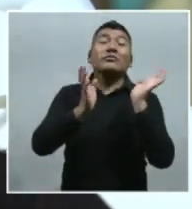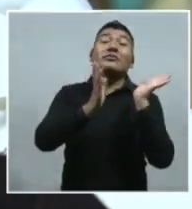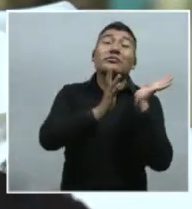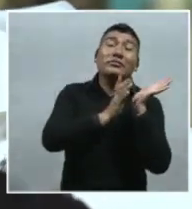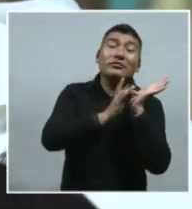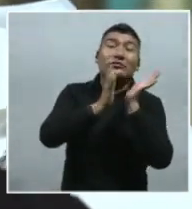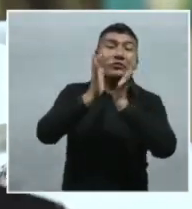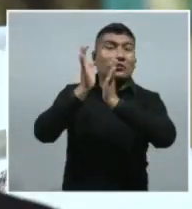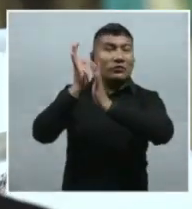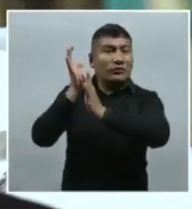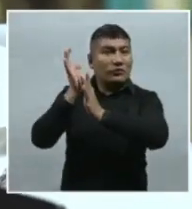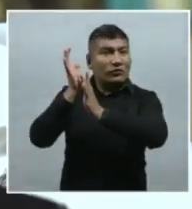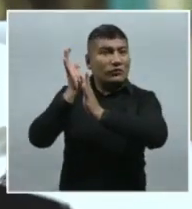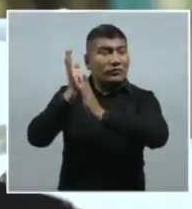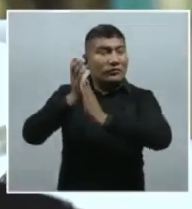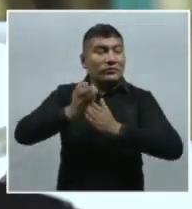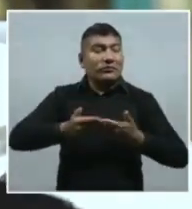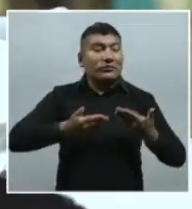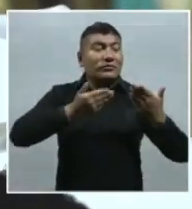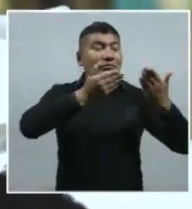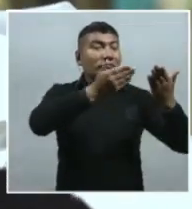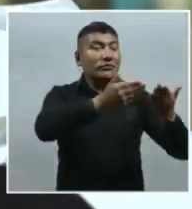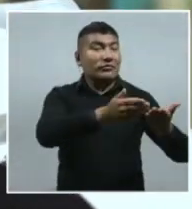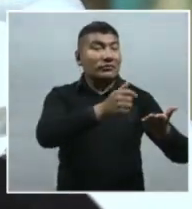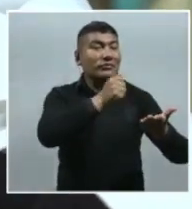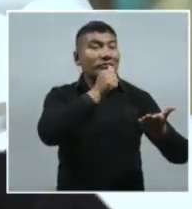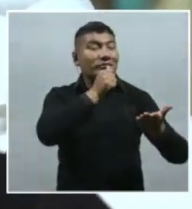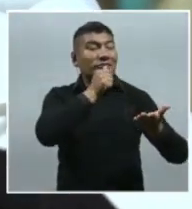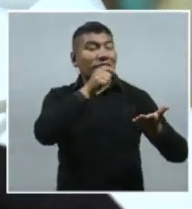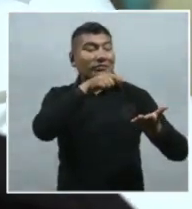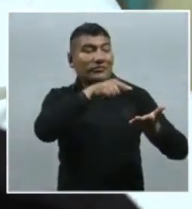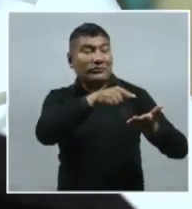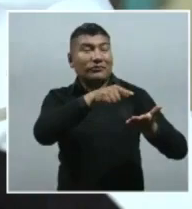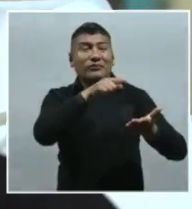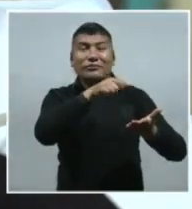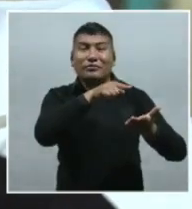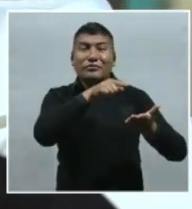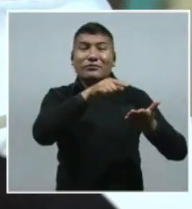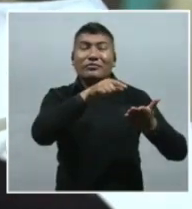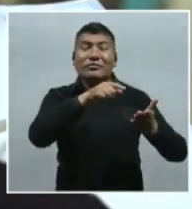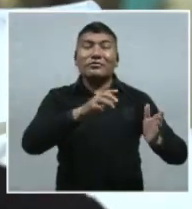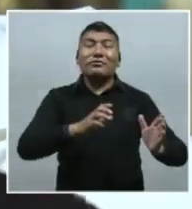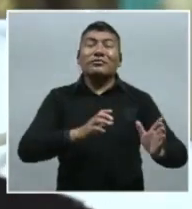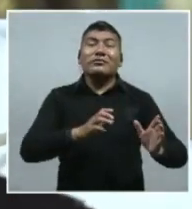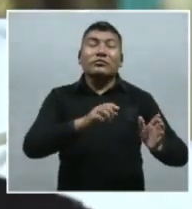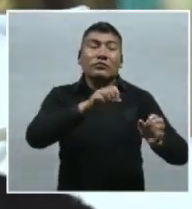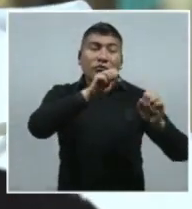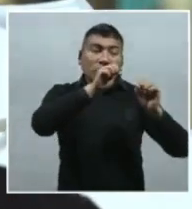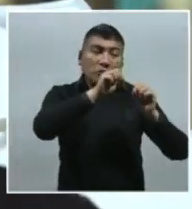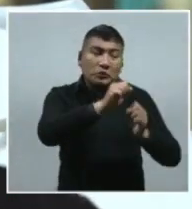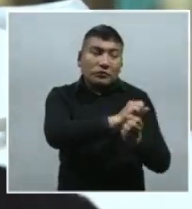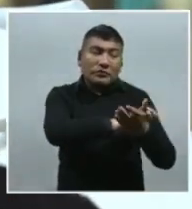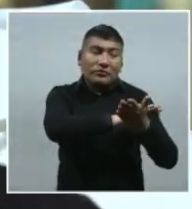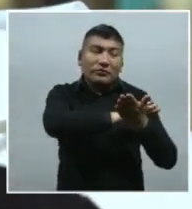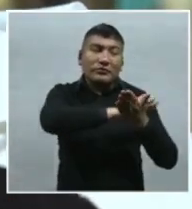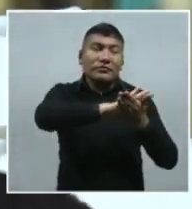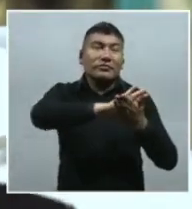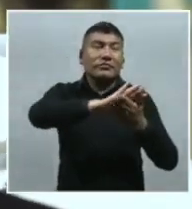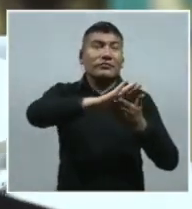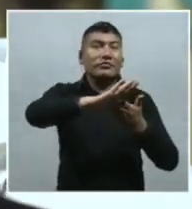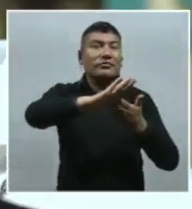el que le dio al agua la capacidad de Purificación y de